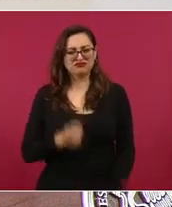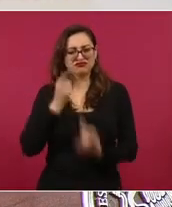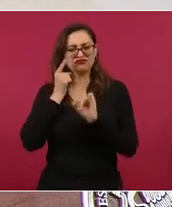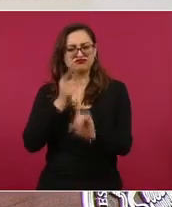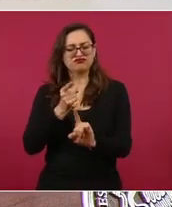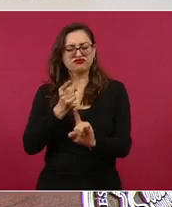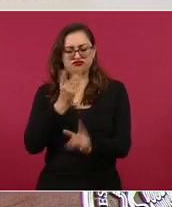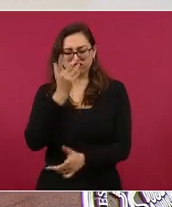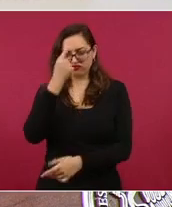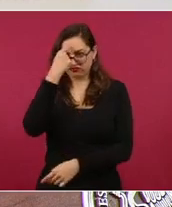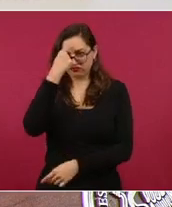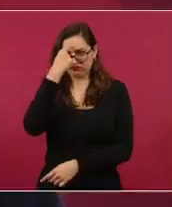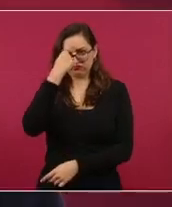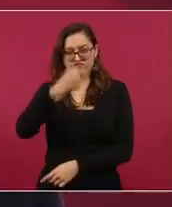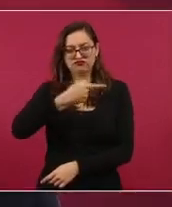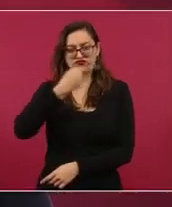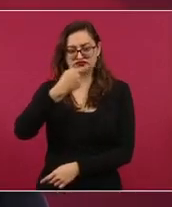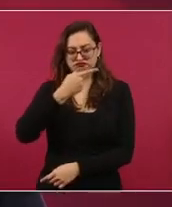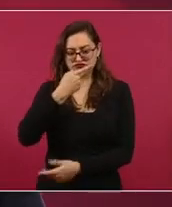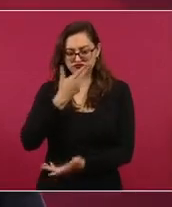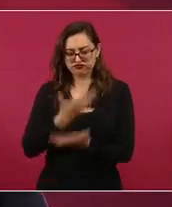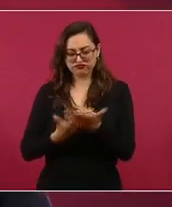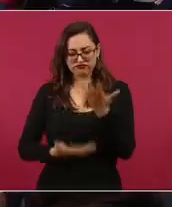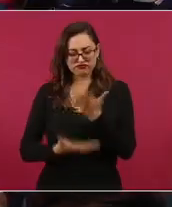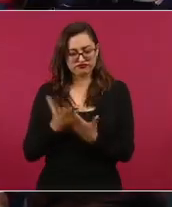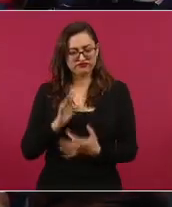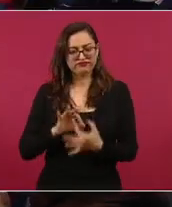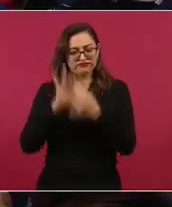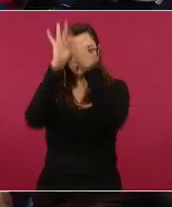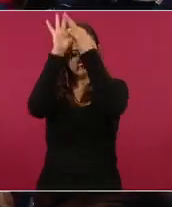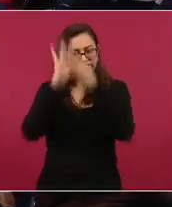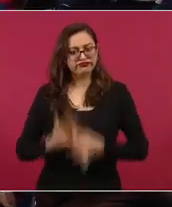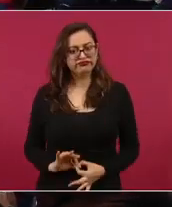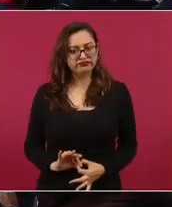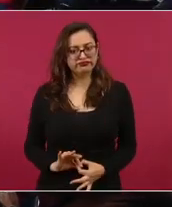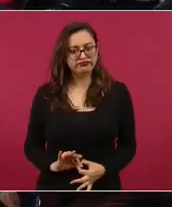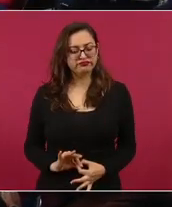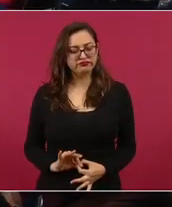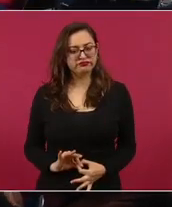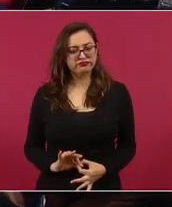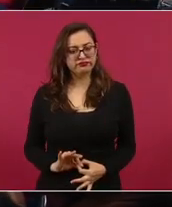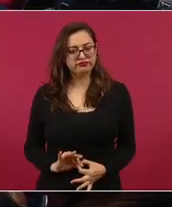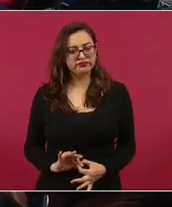congruente. ¿Eh? ¿Quién?